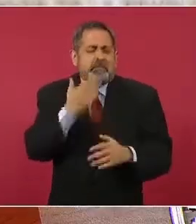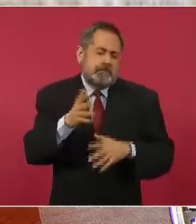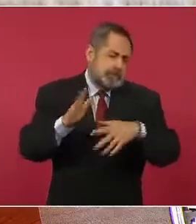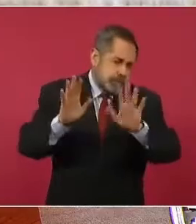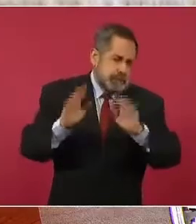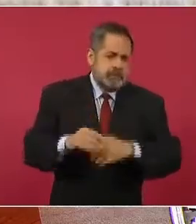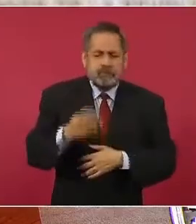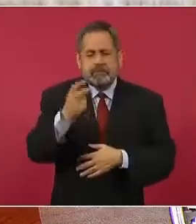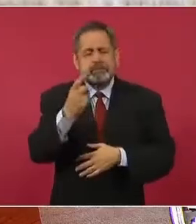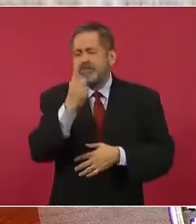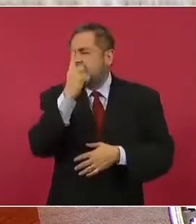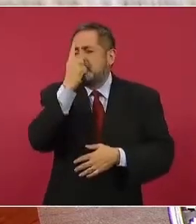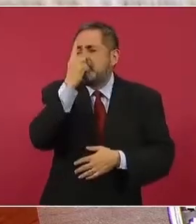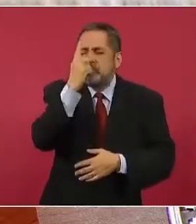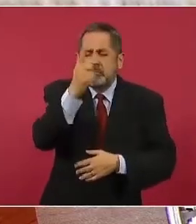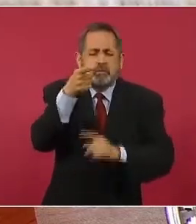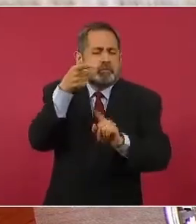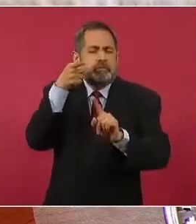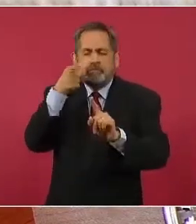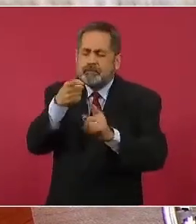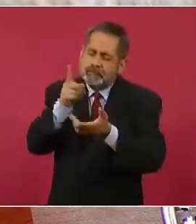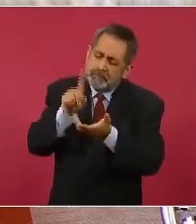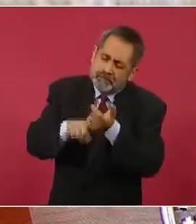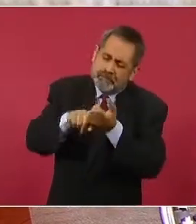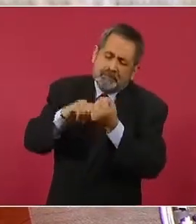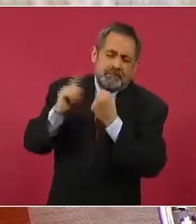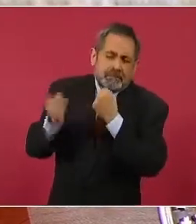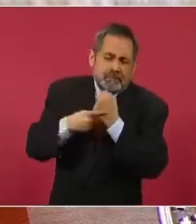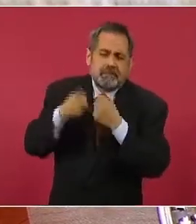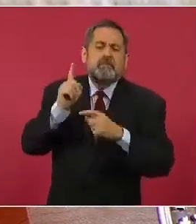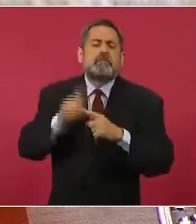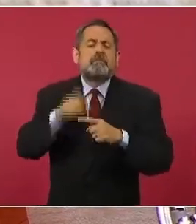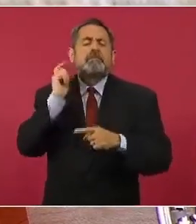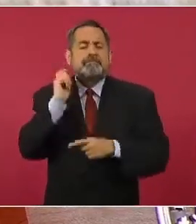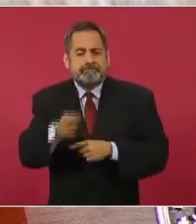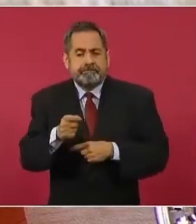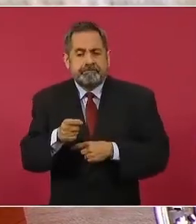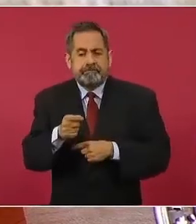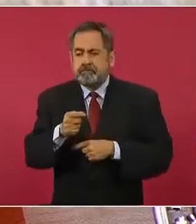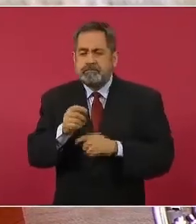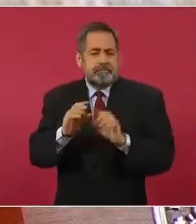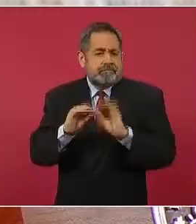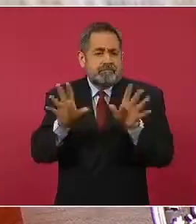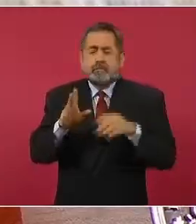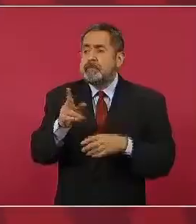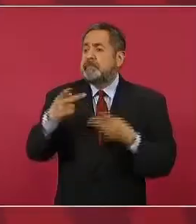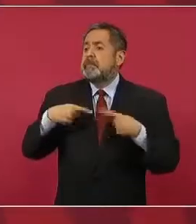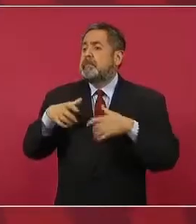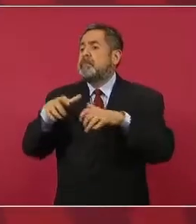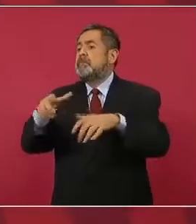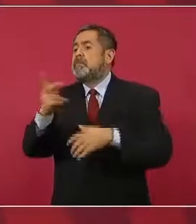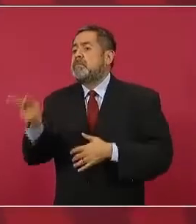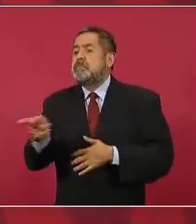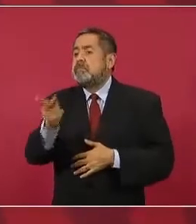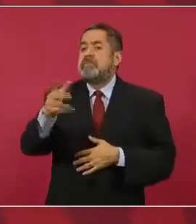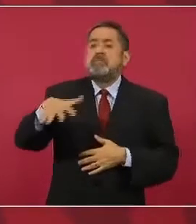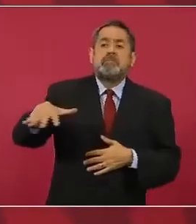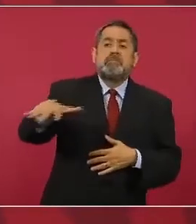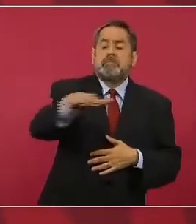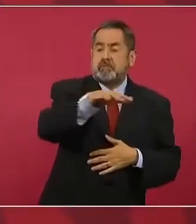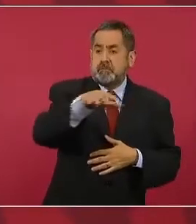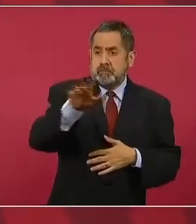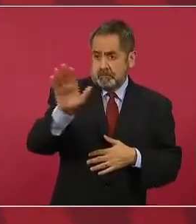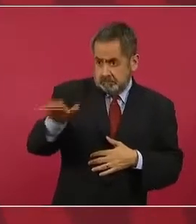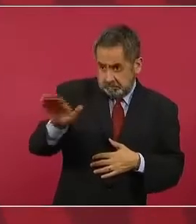que este ministro pues busca evitar que sea una ratificación? Él argumentaba que pues esta parte de la pregunta